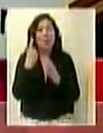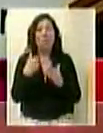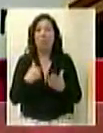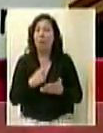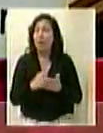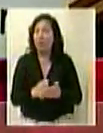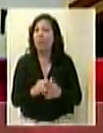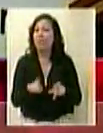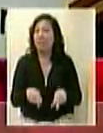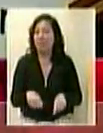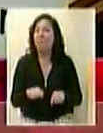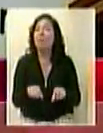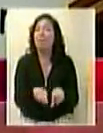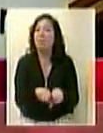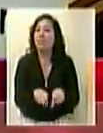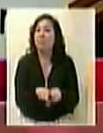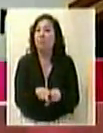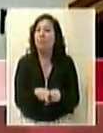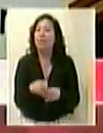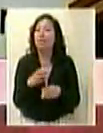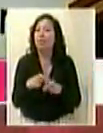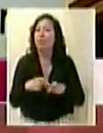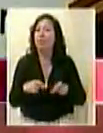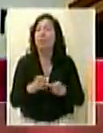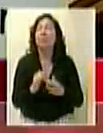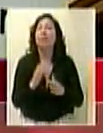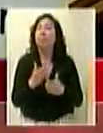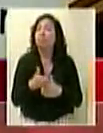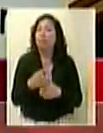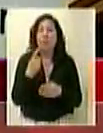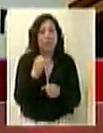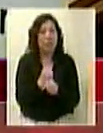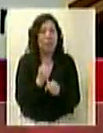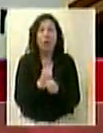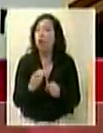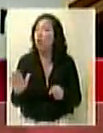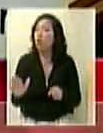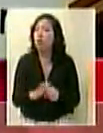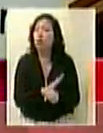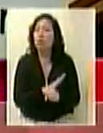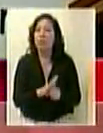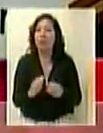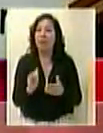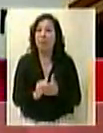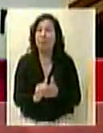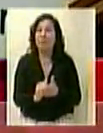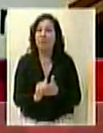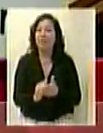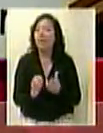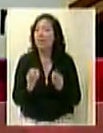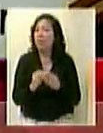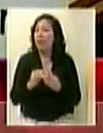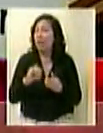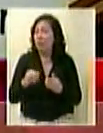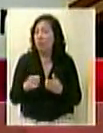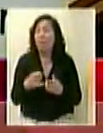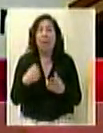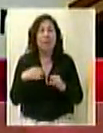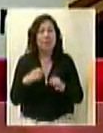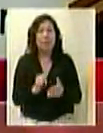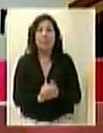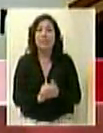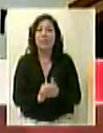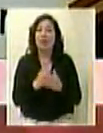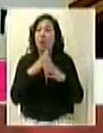atención. Asimismo, esta mesa de mujeres parlamentarias se ha trazado un trabajo totalmente dinámico, ejecutivo. Estamos